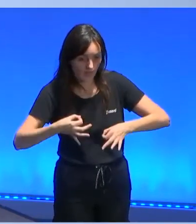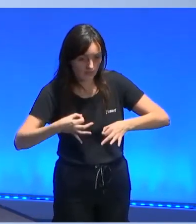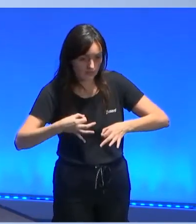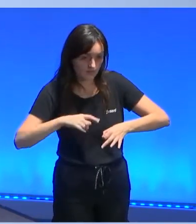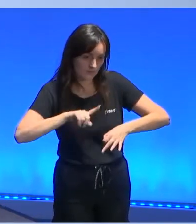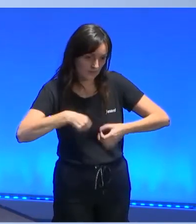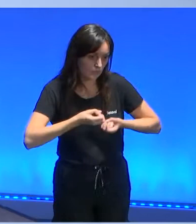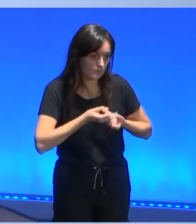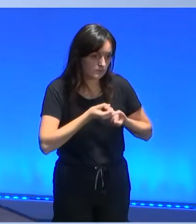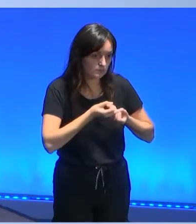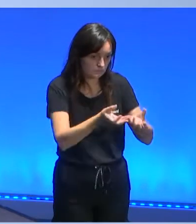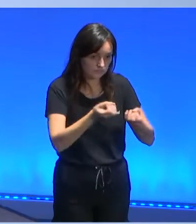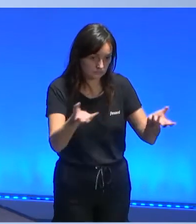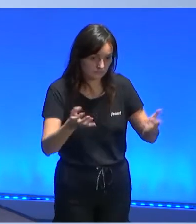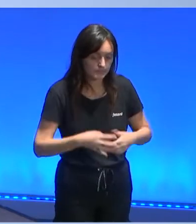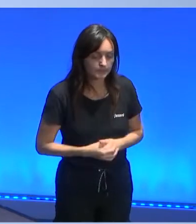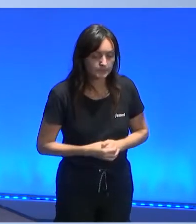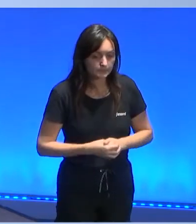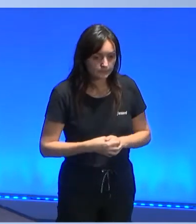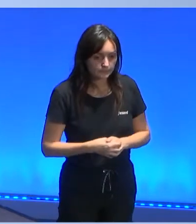compartiremos todos y todas.